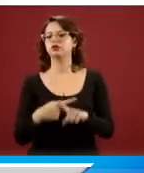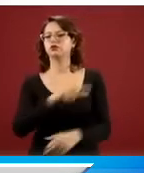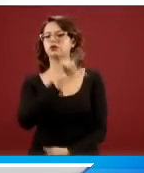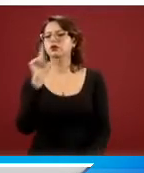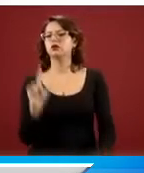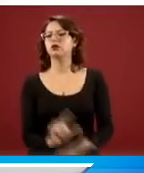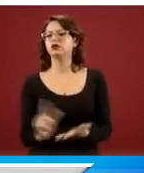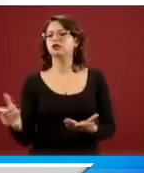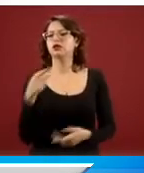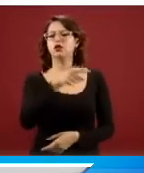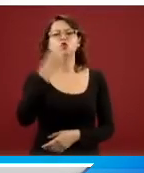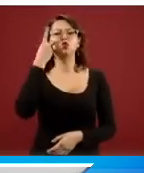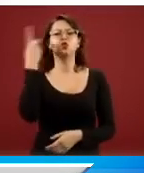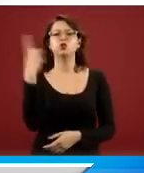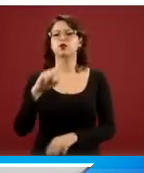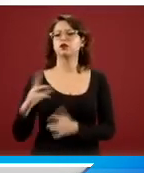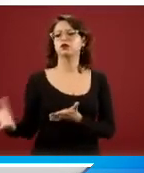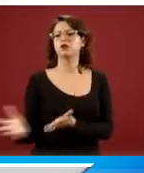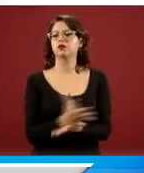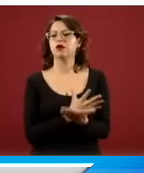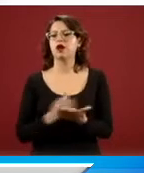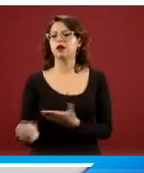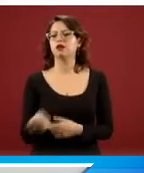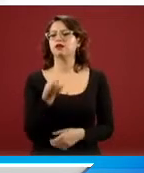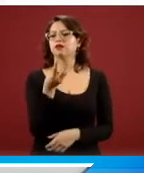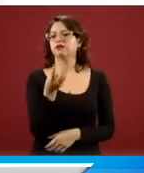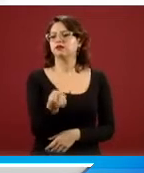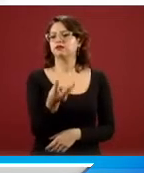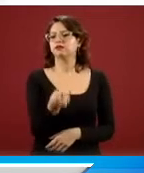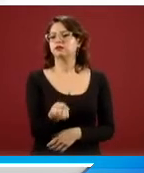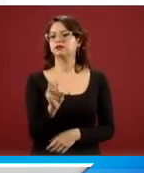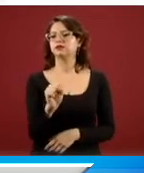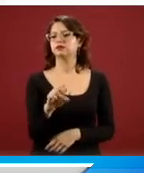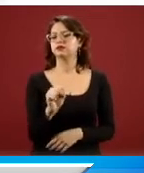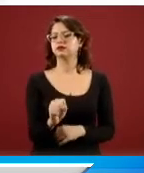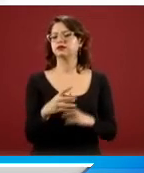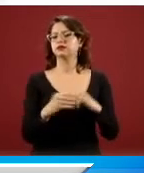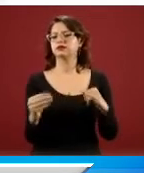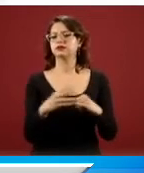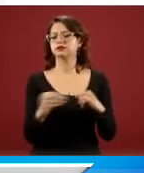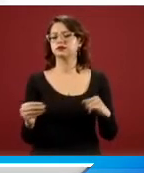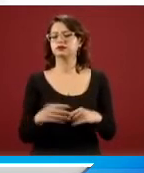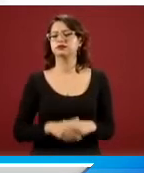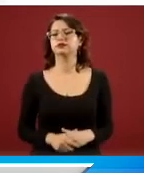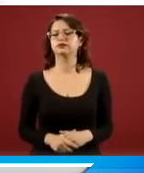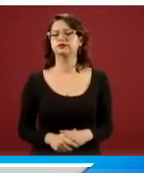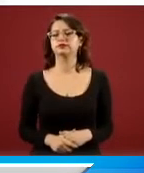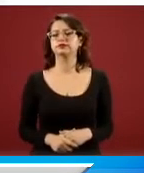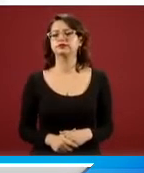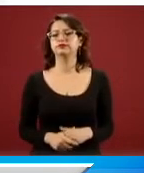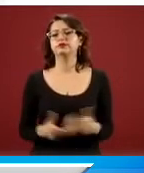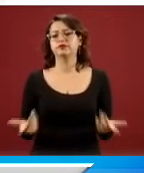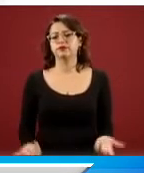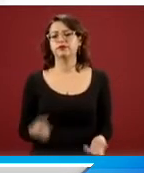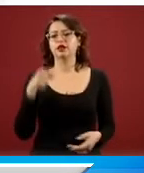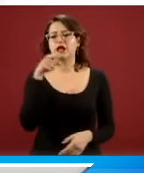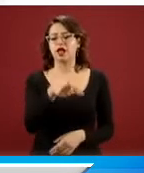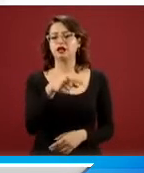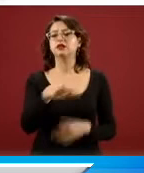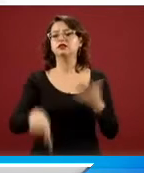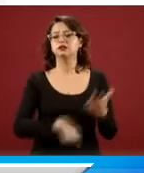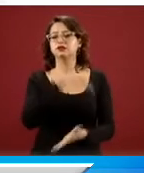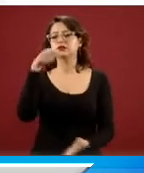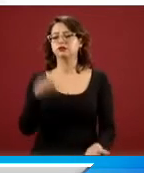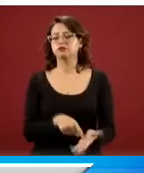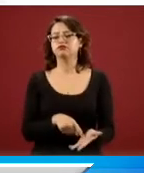marca Metropolitano a 15.90 por kilogramo, gas LP estacionario marca Gas Metropolitano a 8.72 por